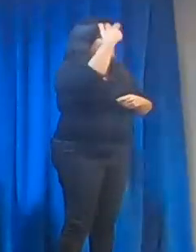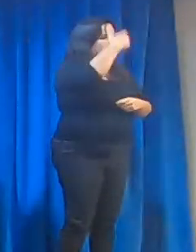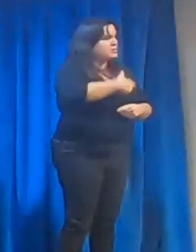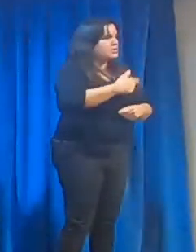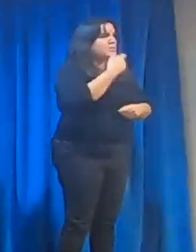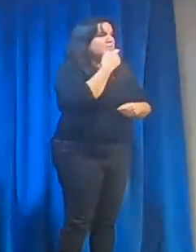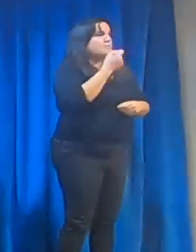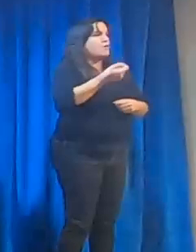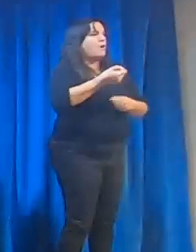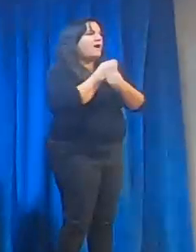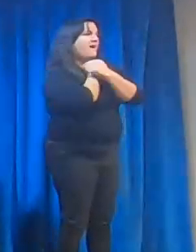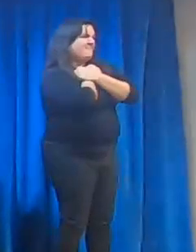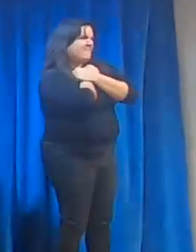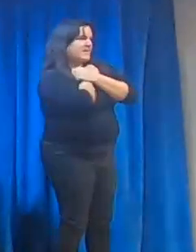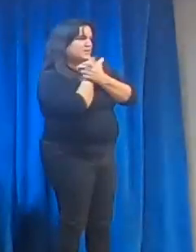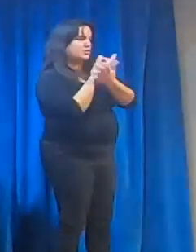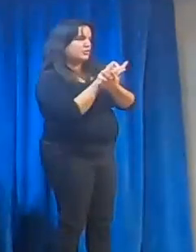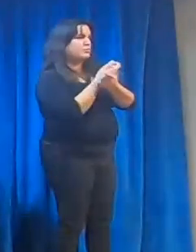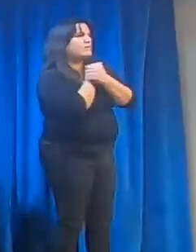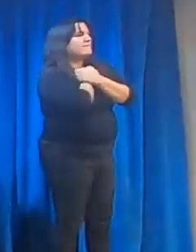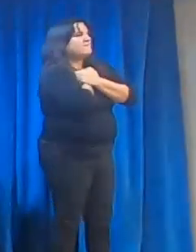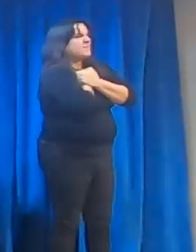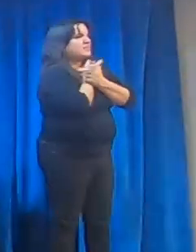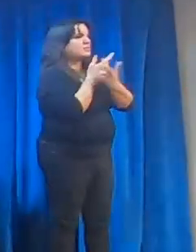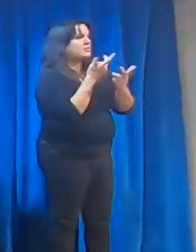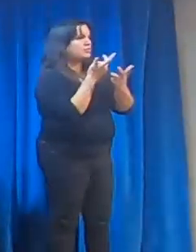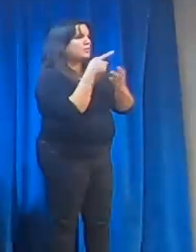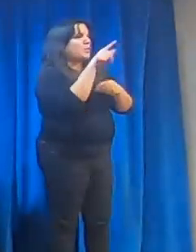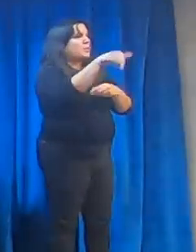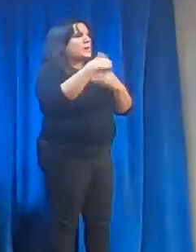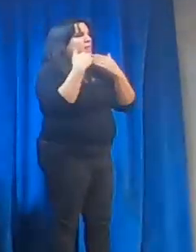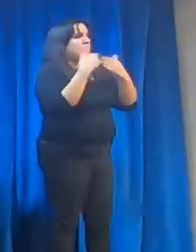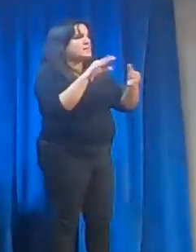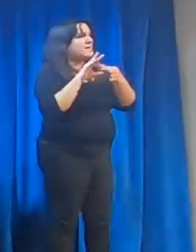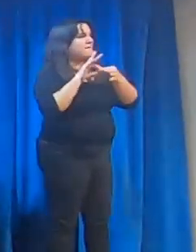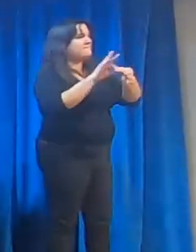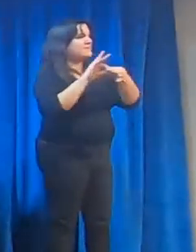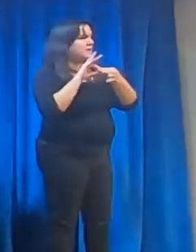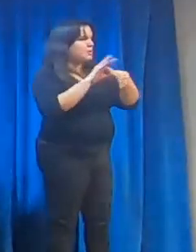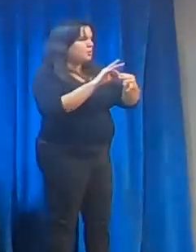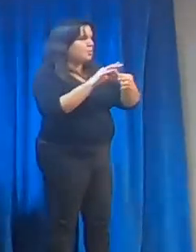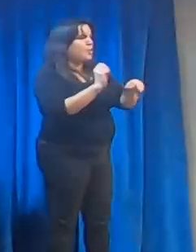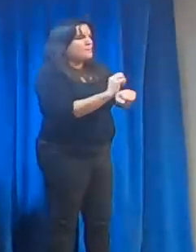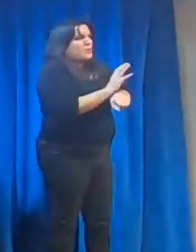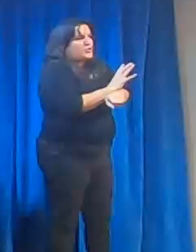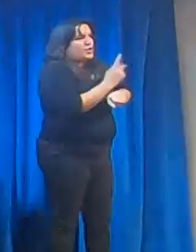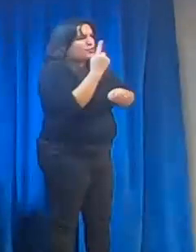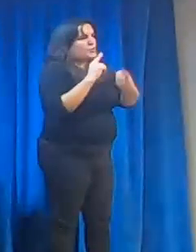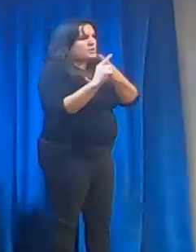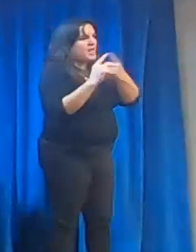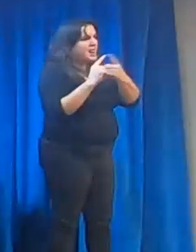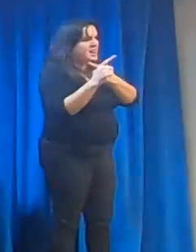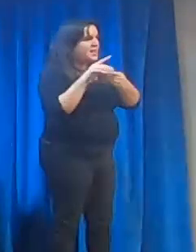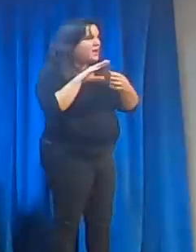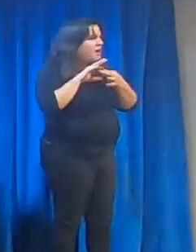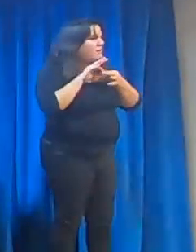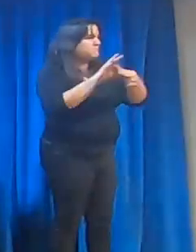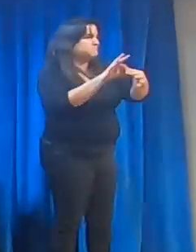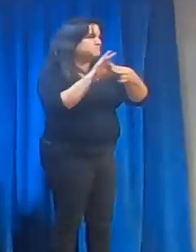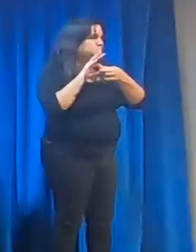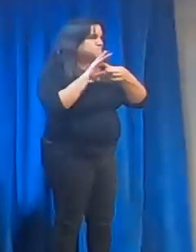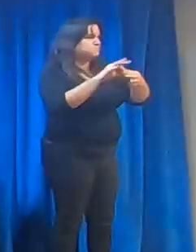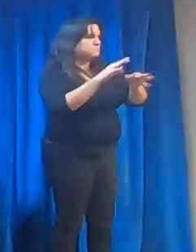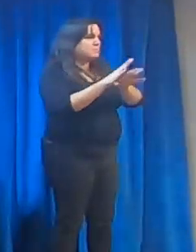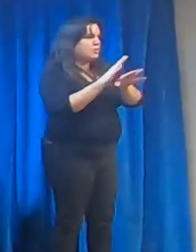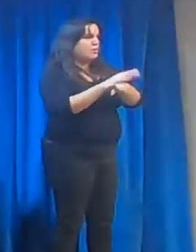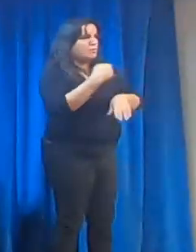con los afectos. El afecto es producto del vínculo, la emoción de una relación que puede manifestarse sin